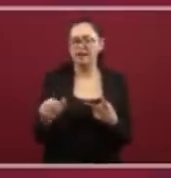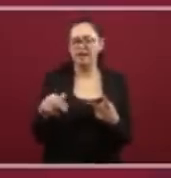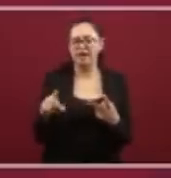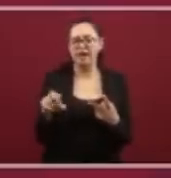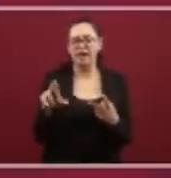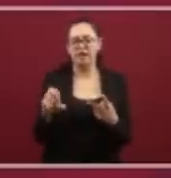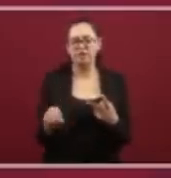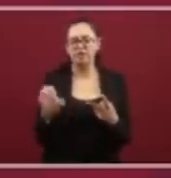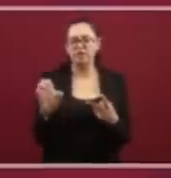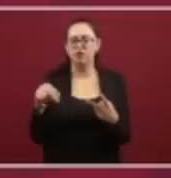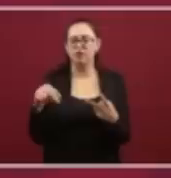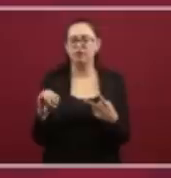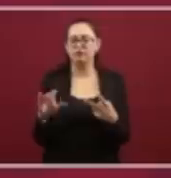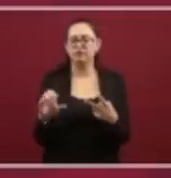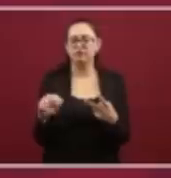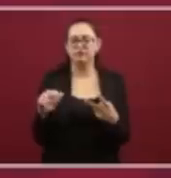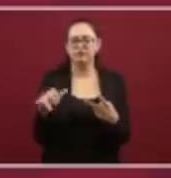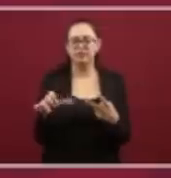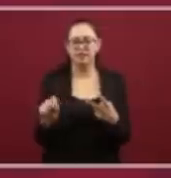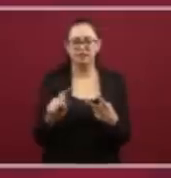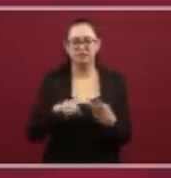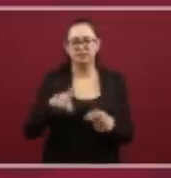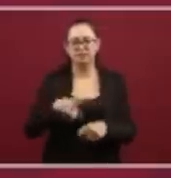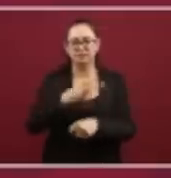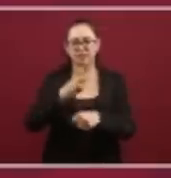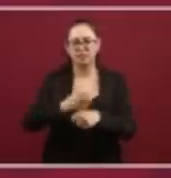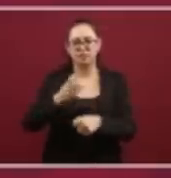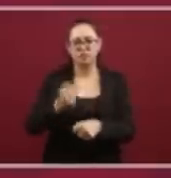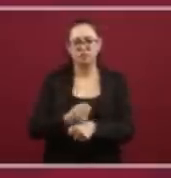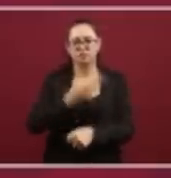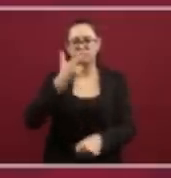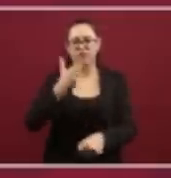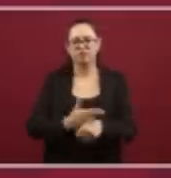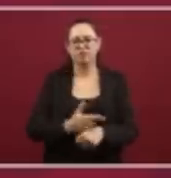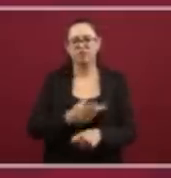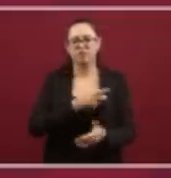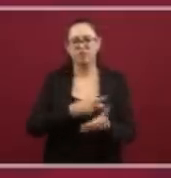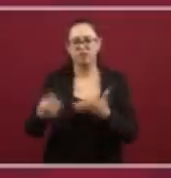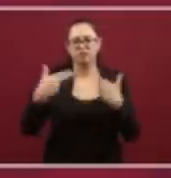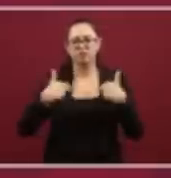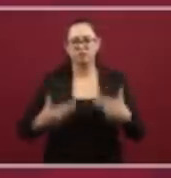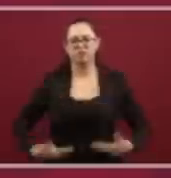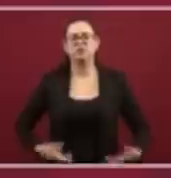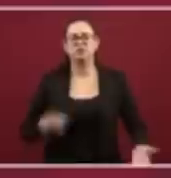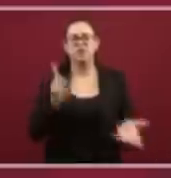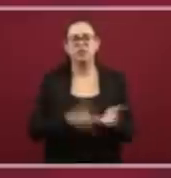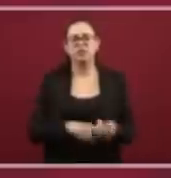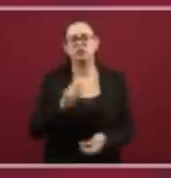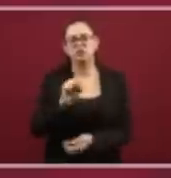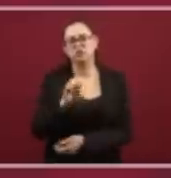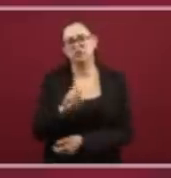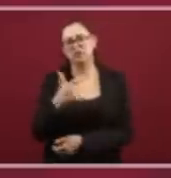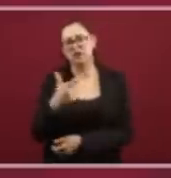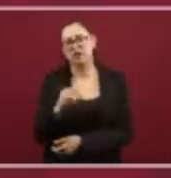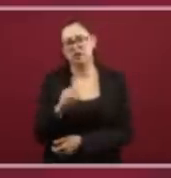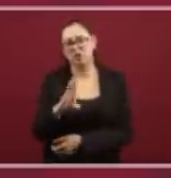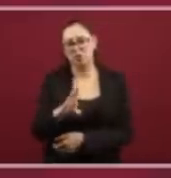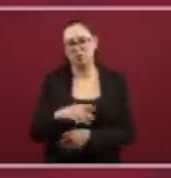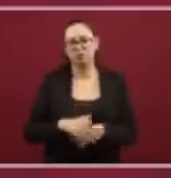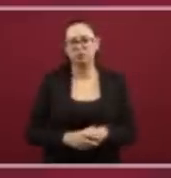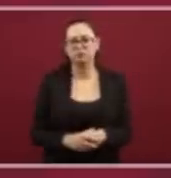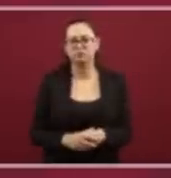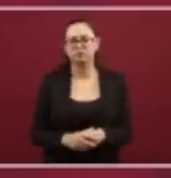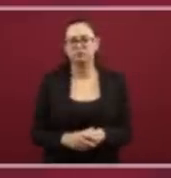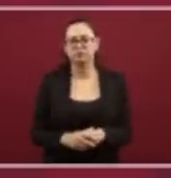su secretario de derechos humanos de la secretaría de gobernación que